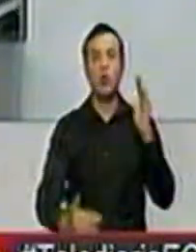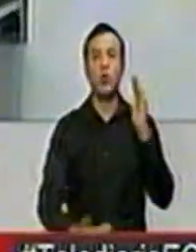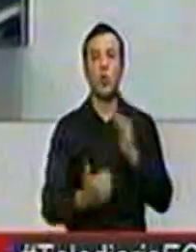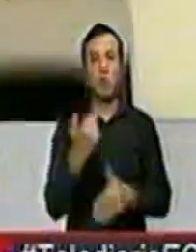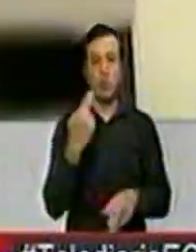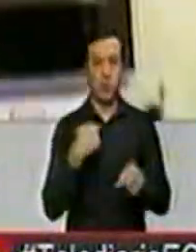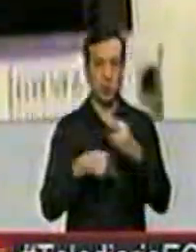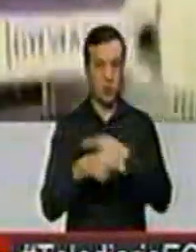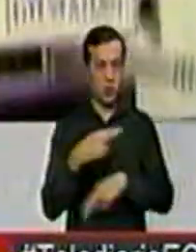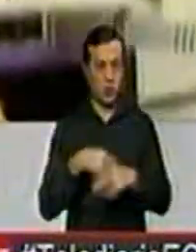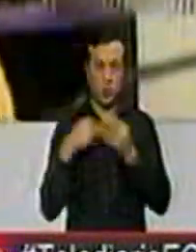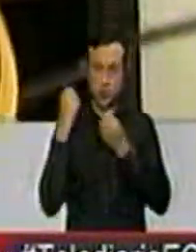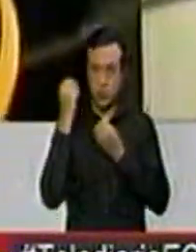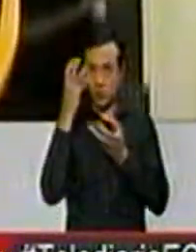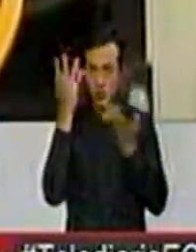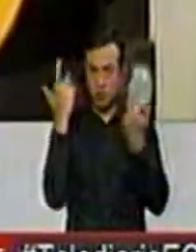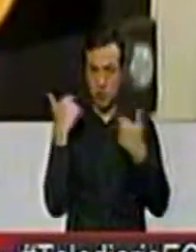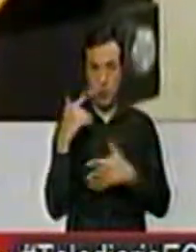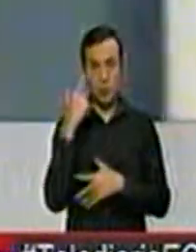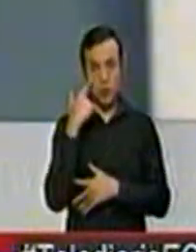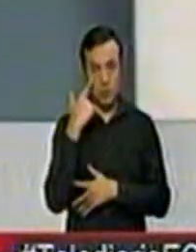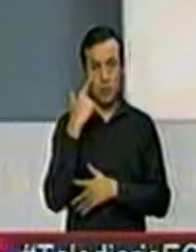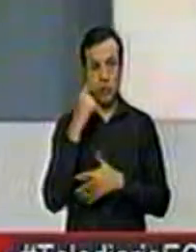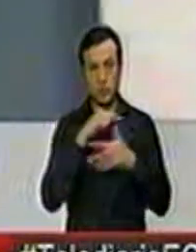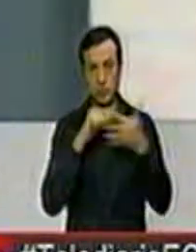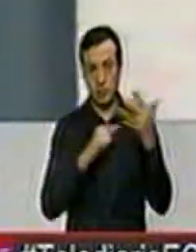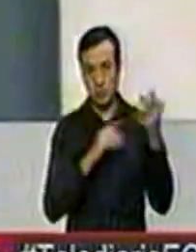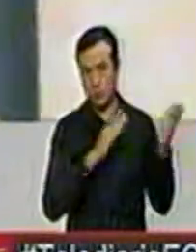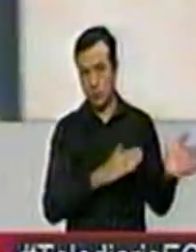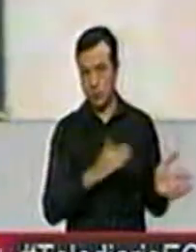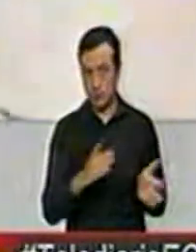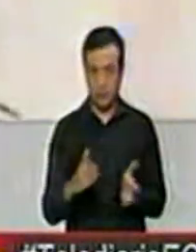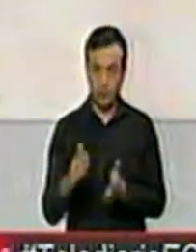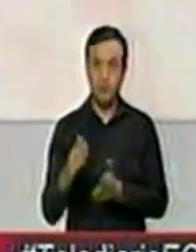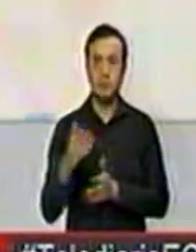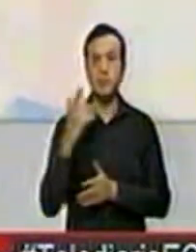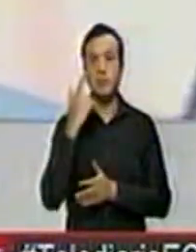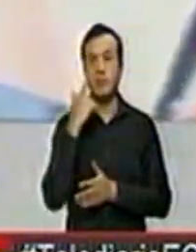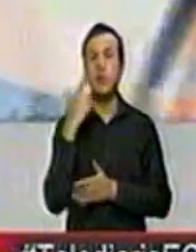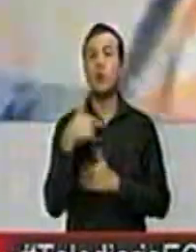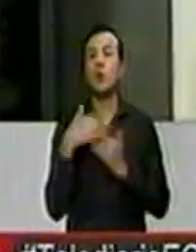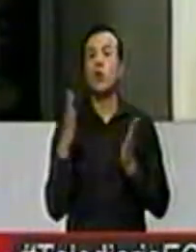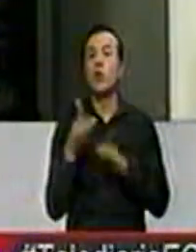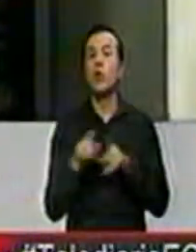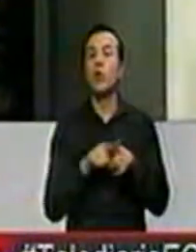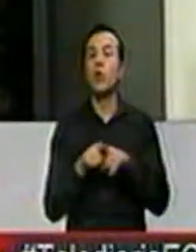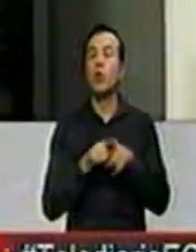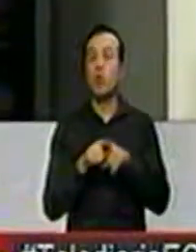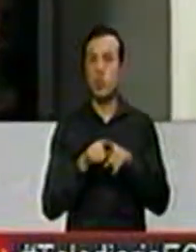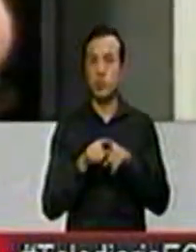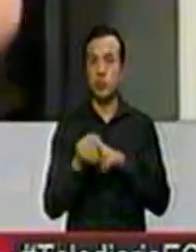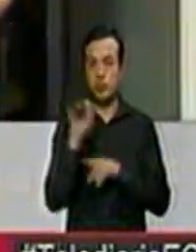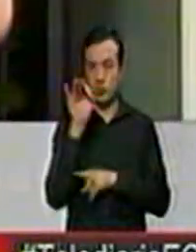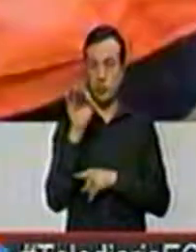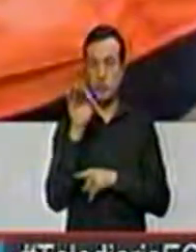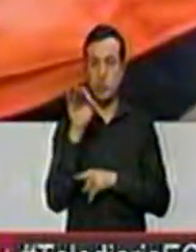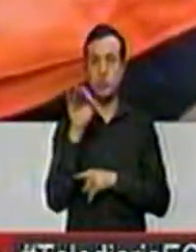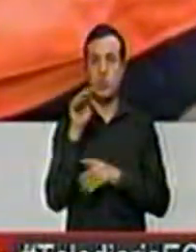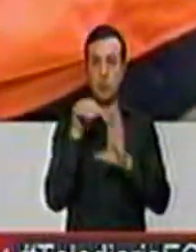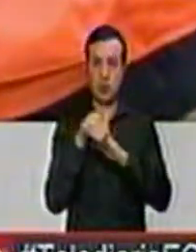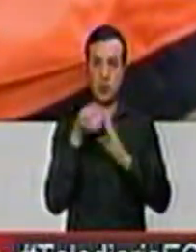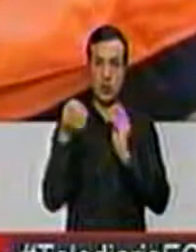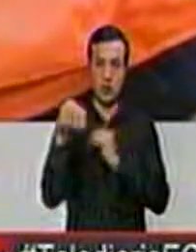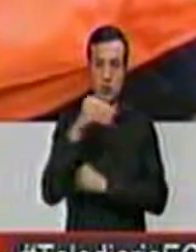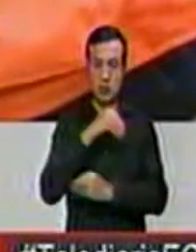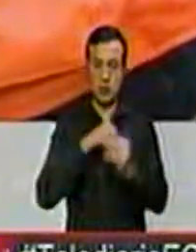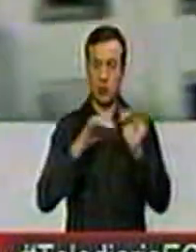negocio. Con la información entregada, de acuerdo a los términos referenciales fijados, se determinará la apertura del concurso para la selección de la banca de inversión, la que actuará